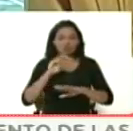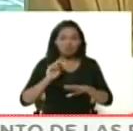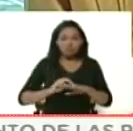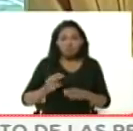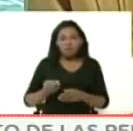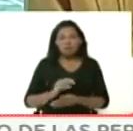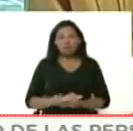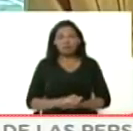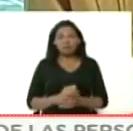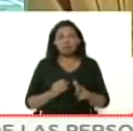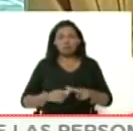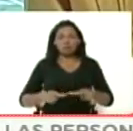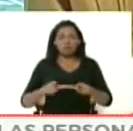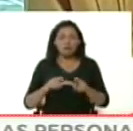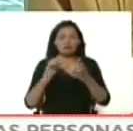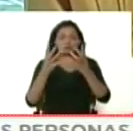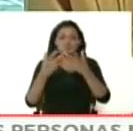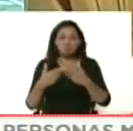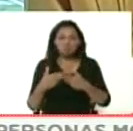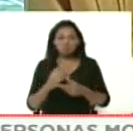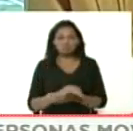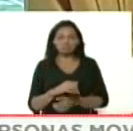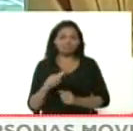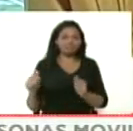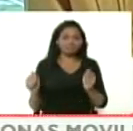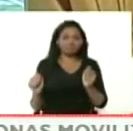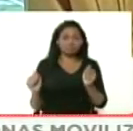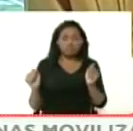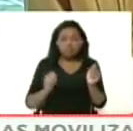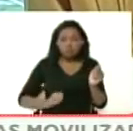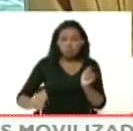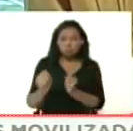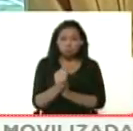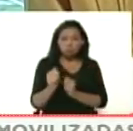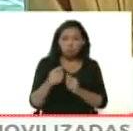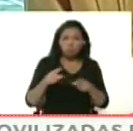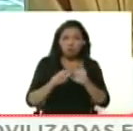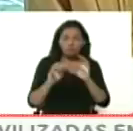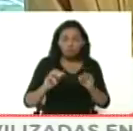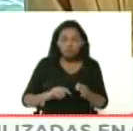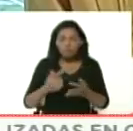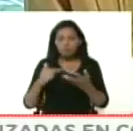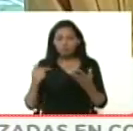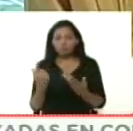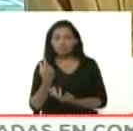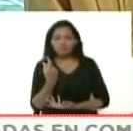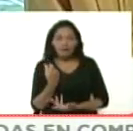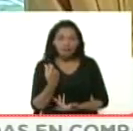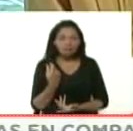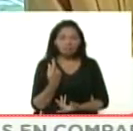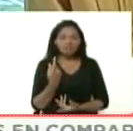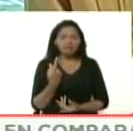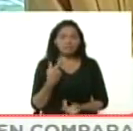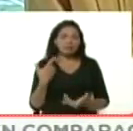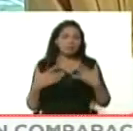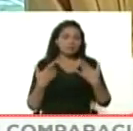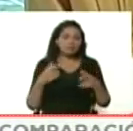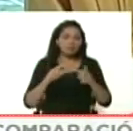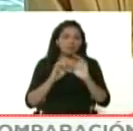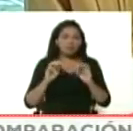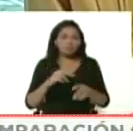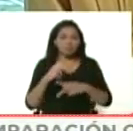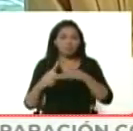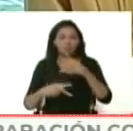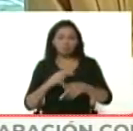al sector industrial, y sustituir todos los bienes, insumos que necesitan para su actividad con